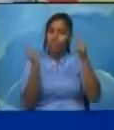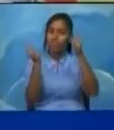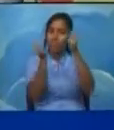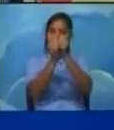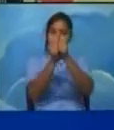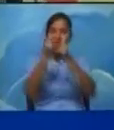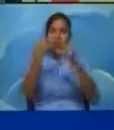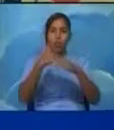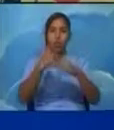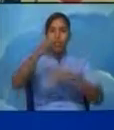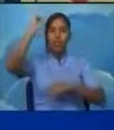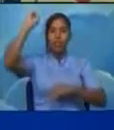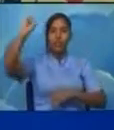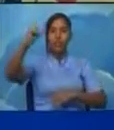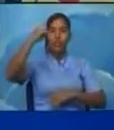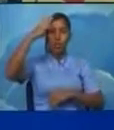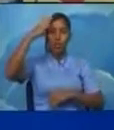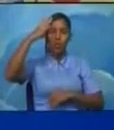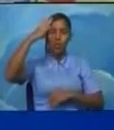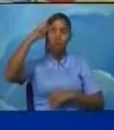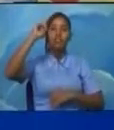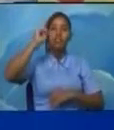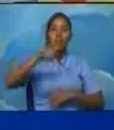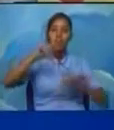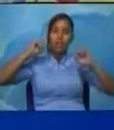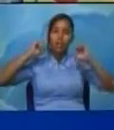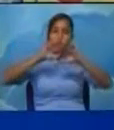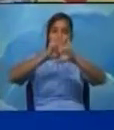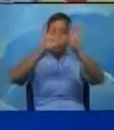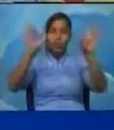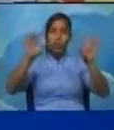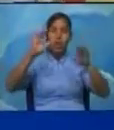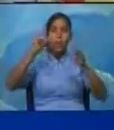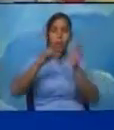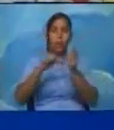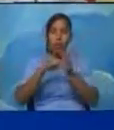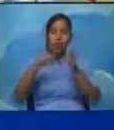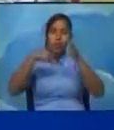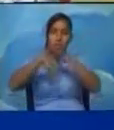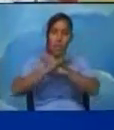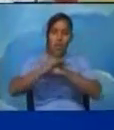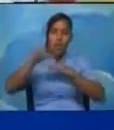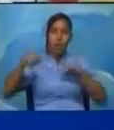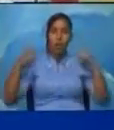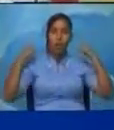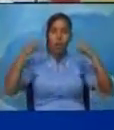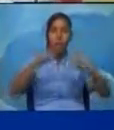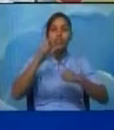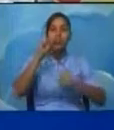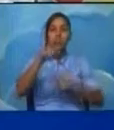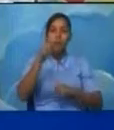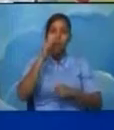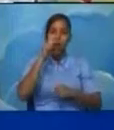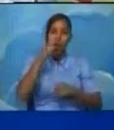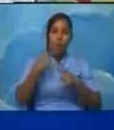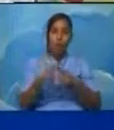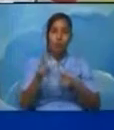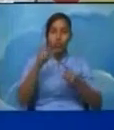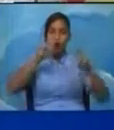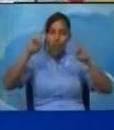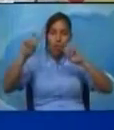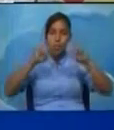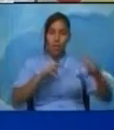la luz. Por donde va el sol, va la luz. Por donde iba Josué, iba Caleb. A